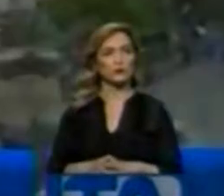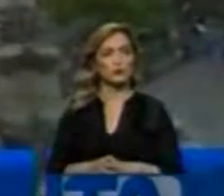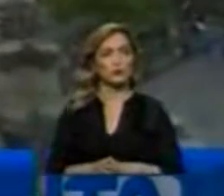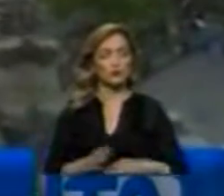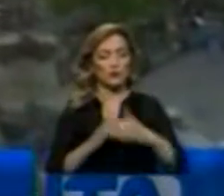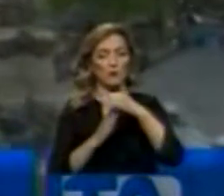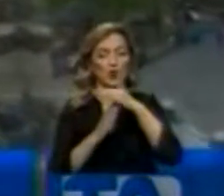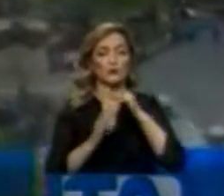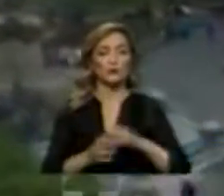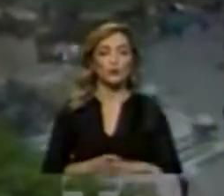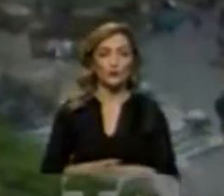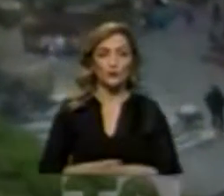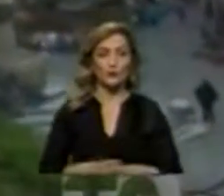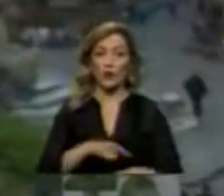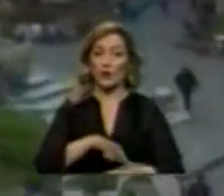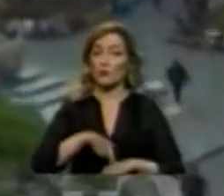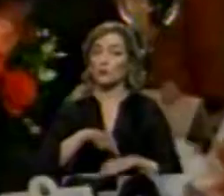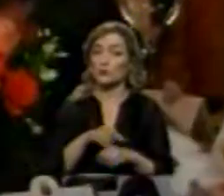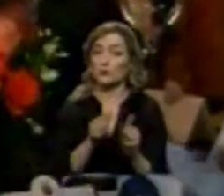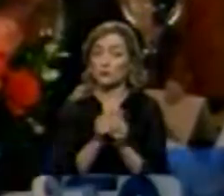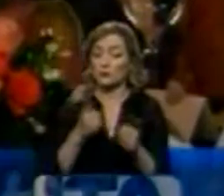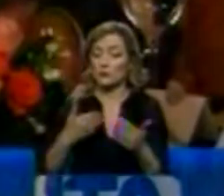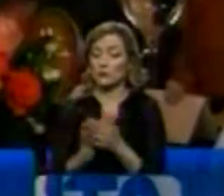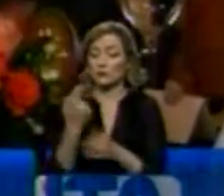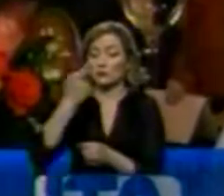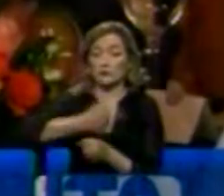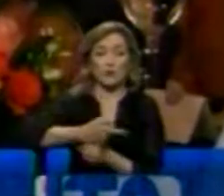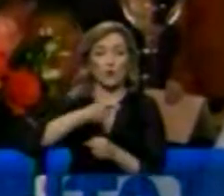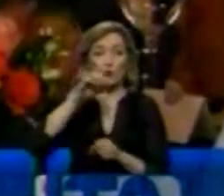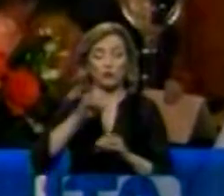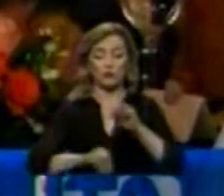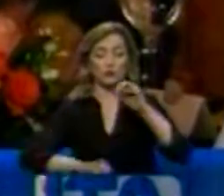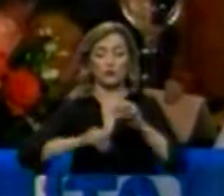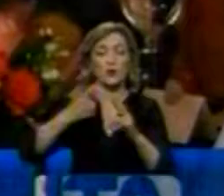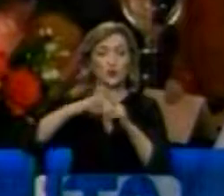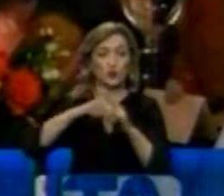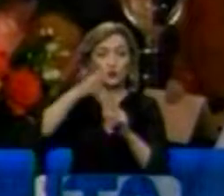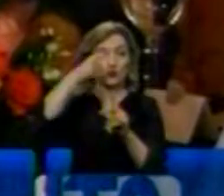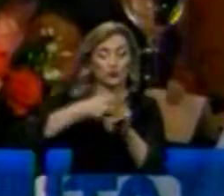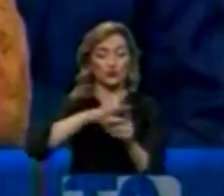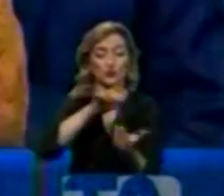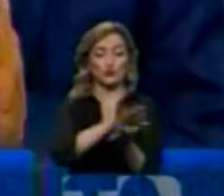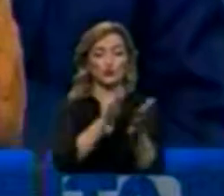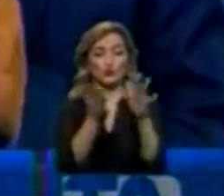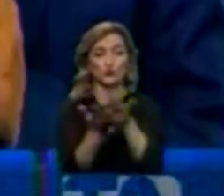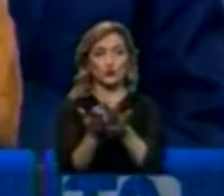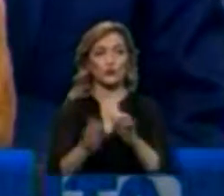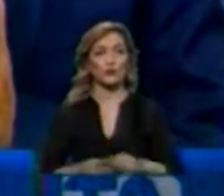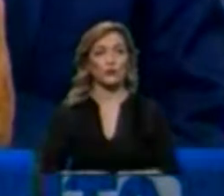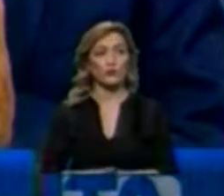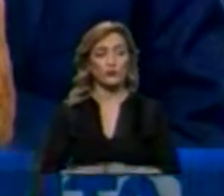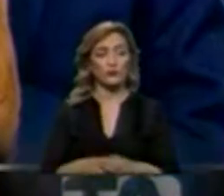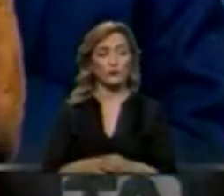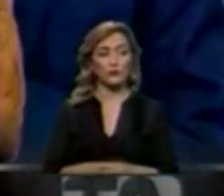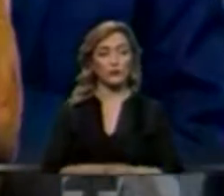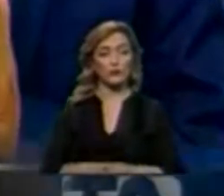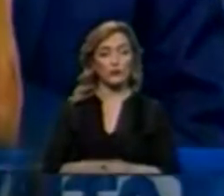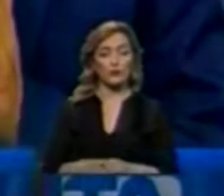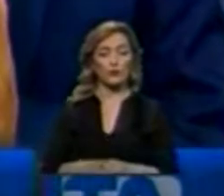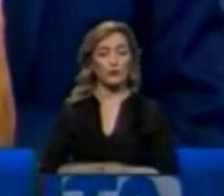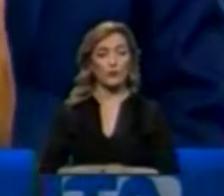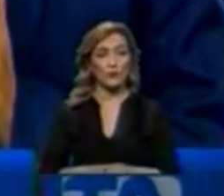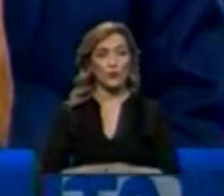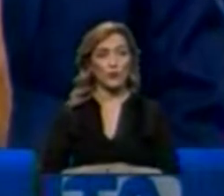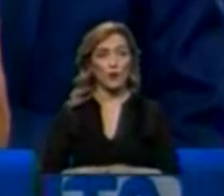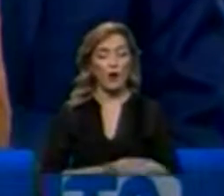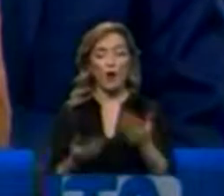paz. Sin embargo, el tiempo corre y el nuevo decreto debe estar listo a inicios de noviembre. Tenemos que entregar una